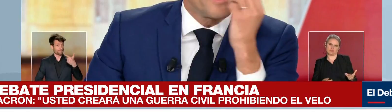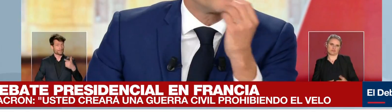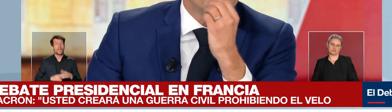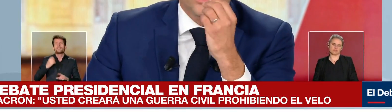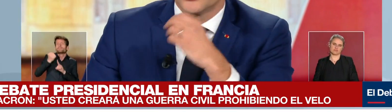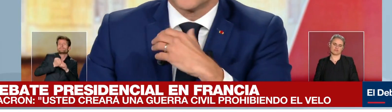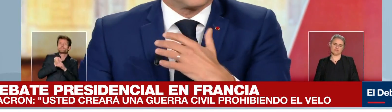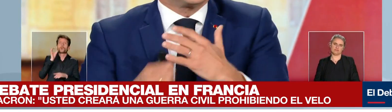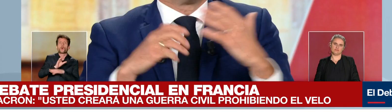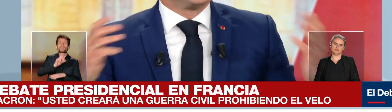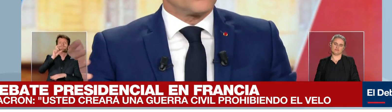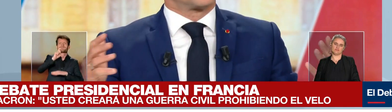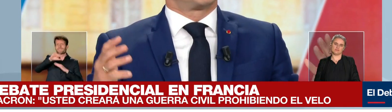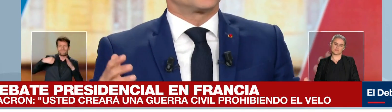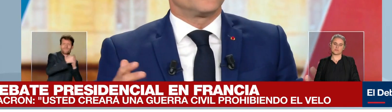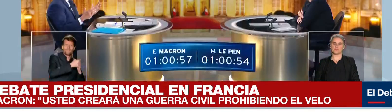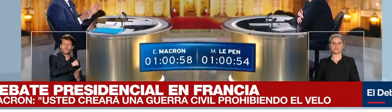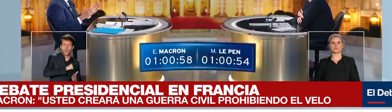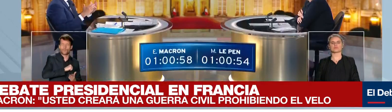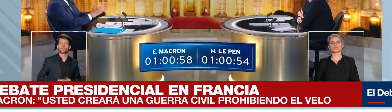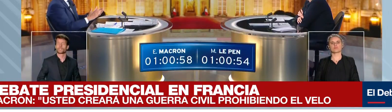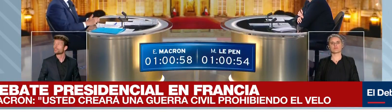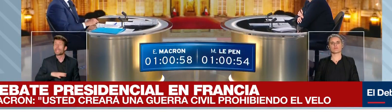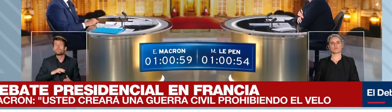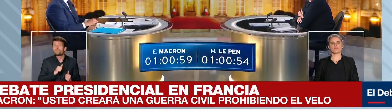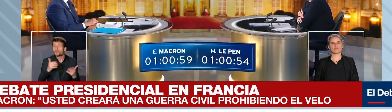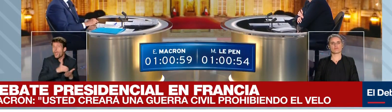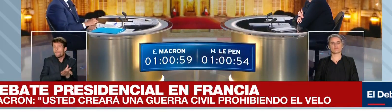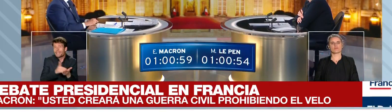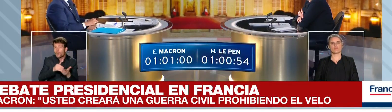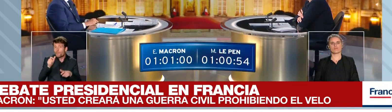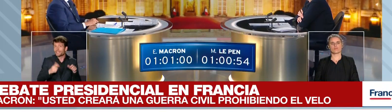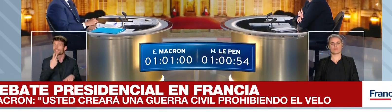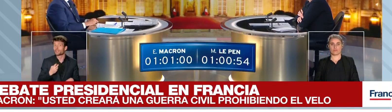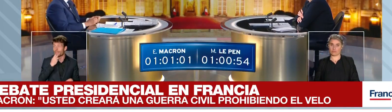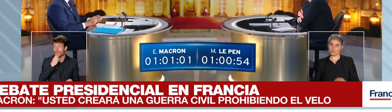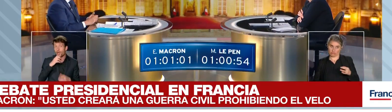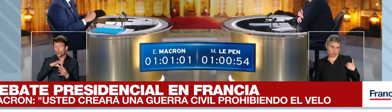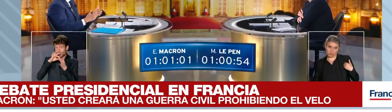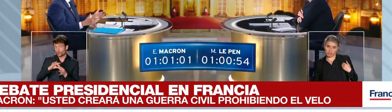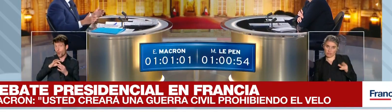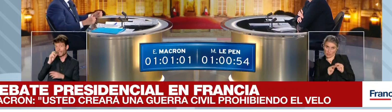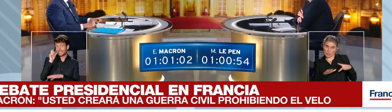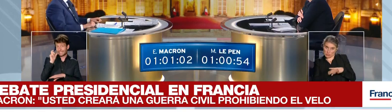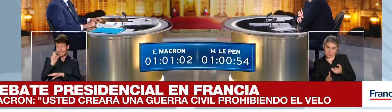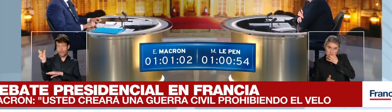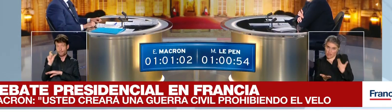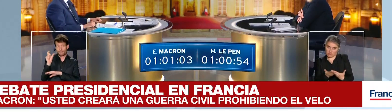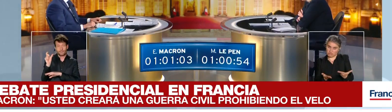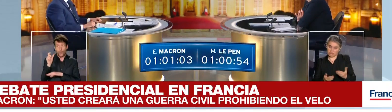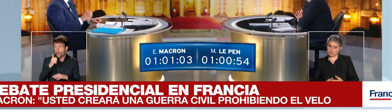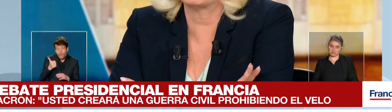contra el islamismo. No hay que confundir las dos cosas. Tenemos millones de compatriotas cuya religión es el islam. Eso lo dije. Y quieren